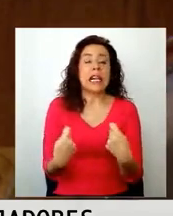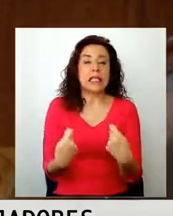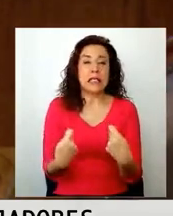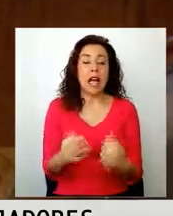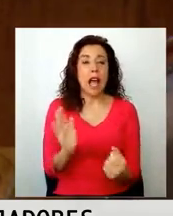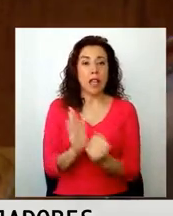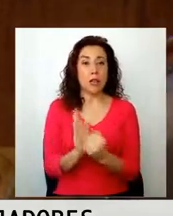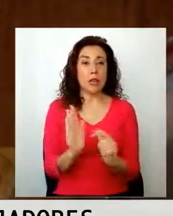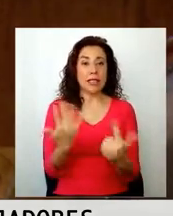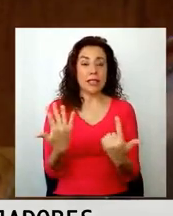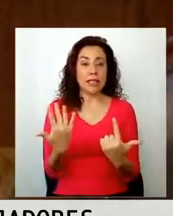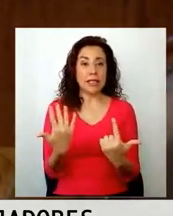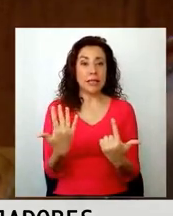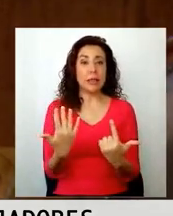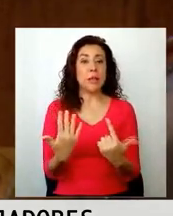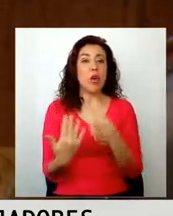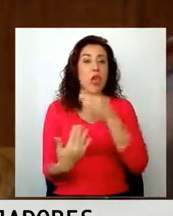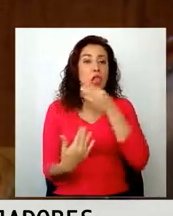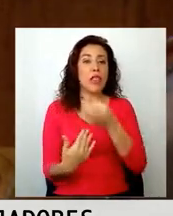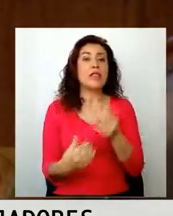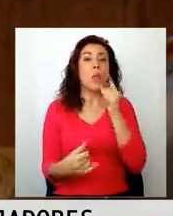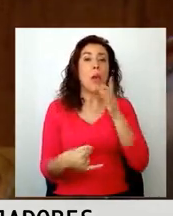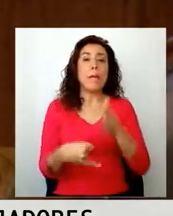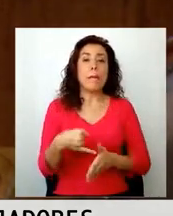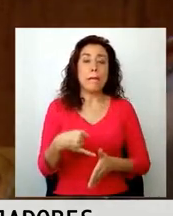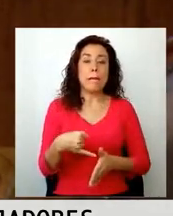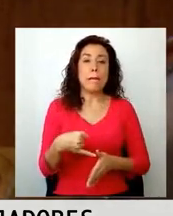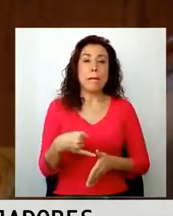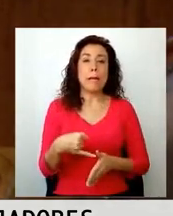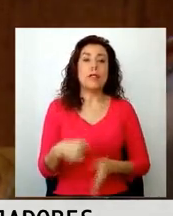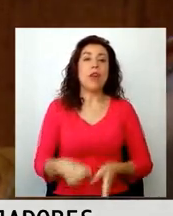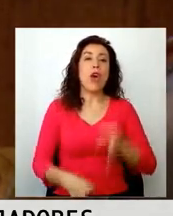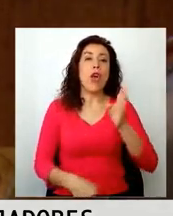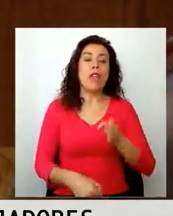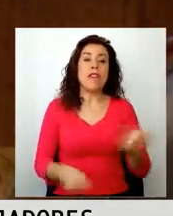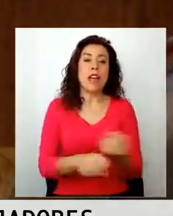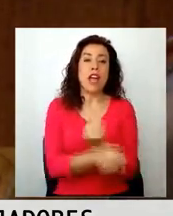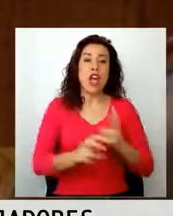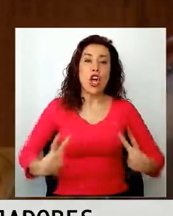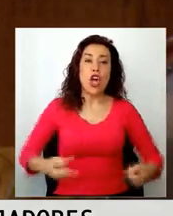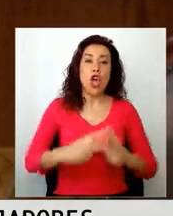señala el plazo en el que se debe elegir el Memorial